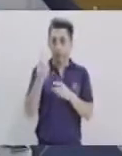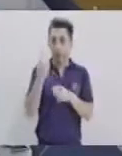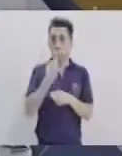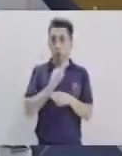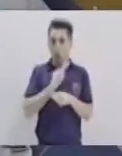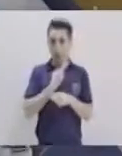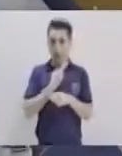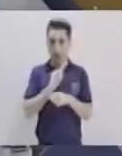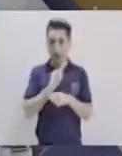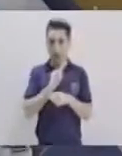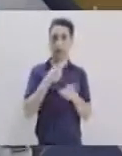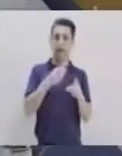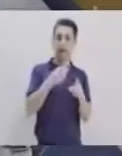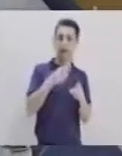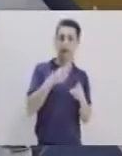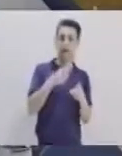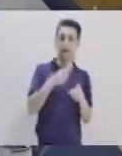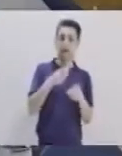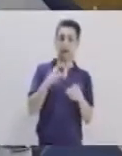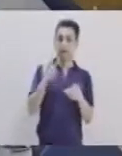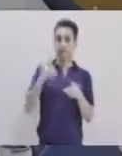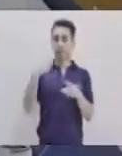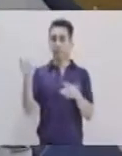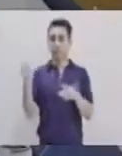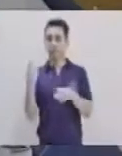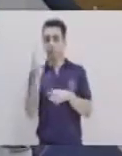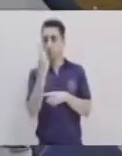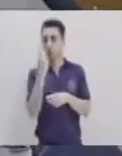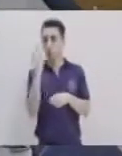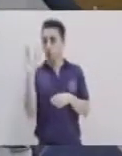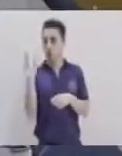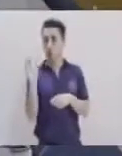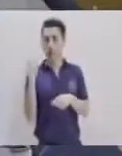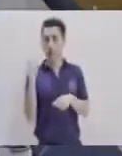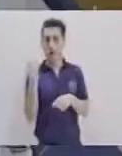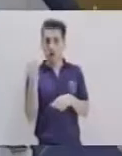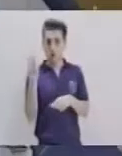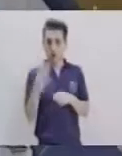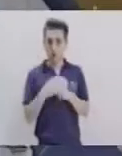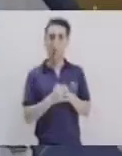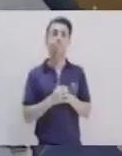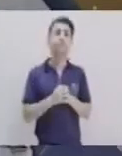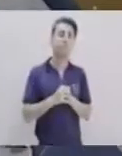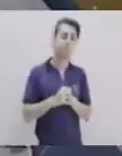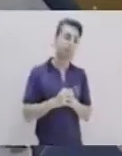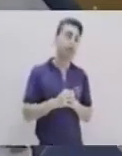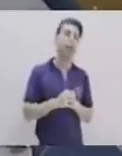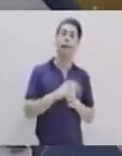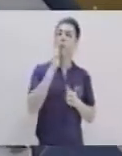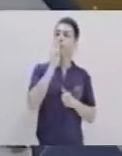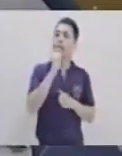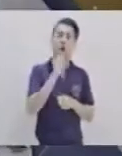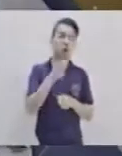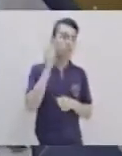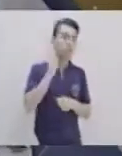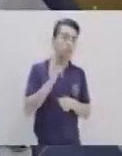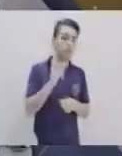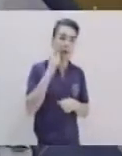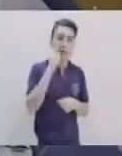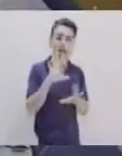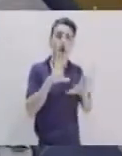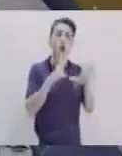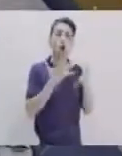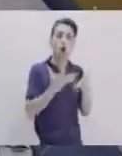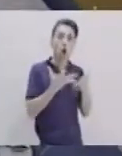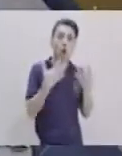independiente. El que tiene la variable y después el independiente. Muy bien, Claudia. Lo mejor es buscar siempre primero la